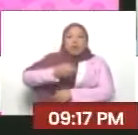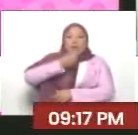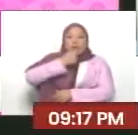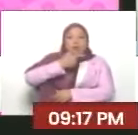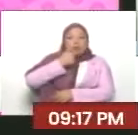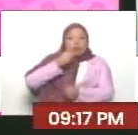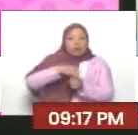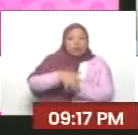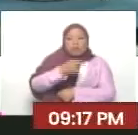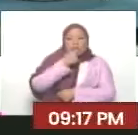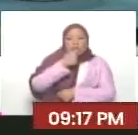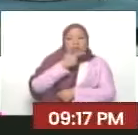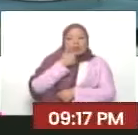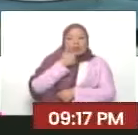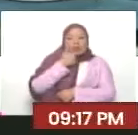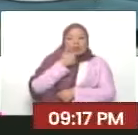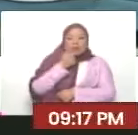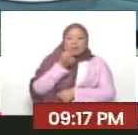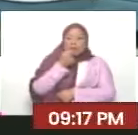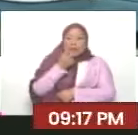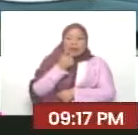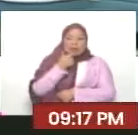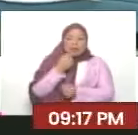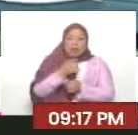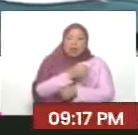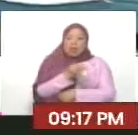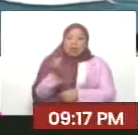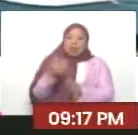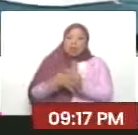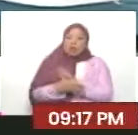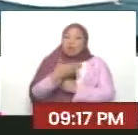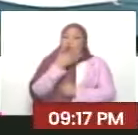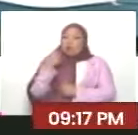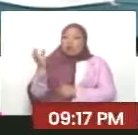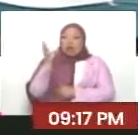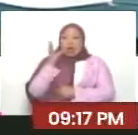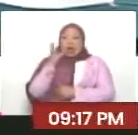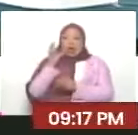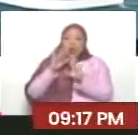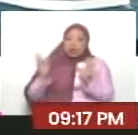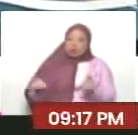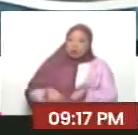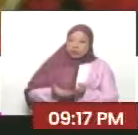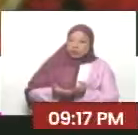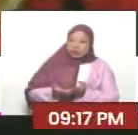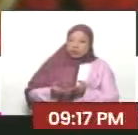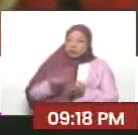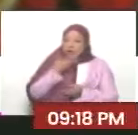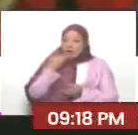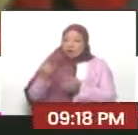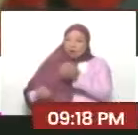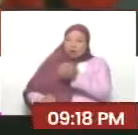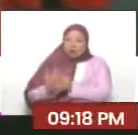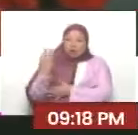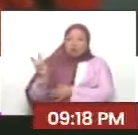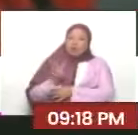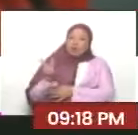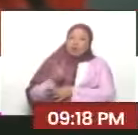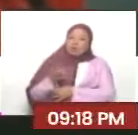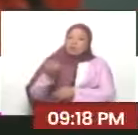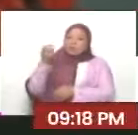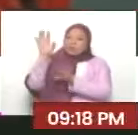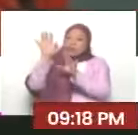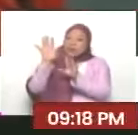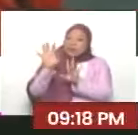Rodríguez. Naguará, la flor más duradera. El Anturio. El mejor café, el mejor cacao del mundo, las mejores flores. Venezuela, tierra